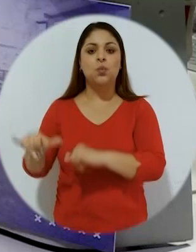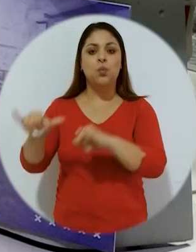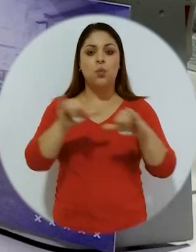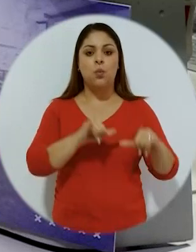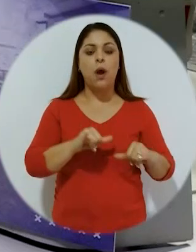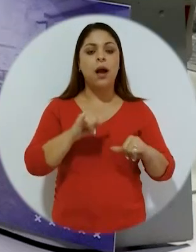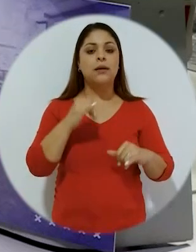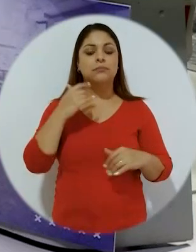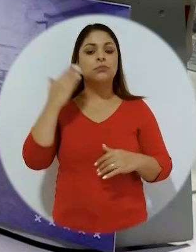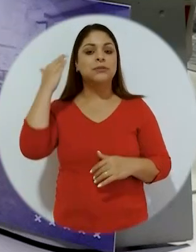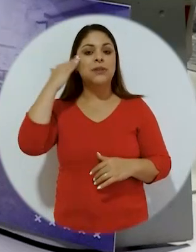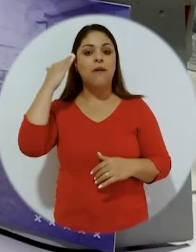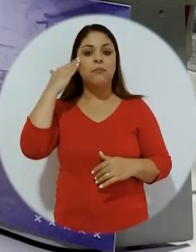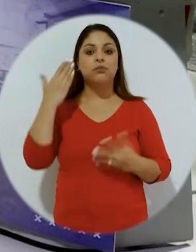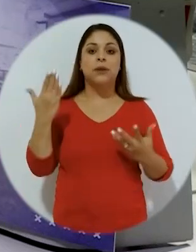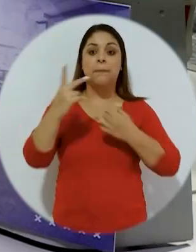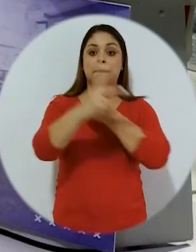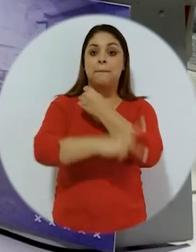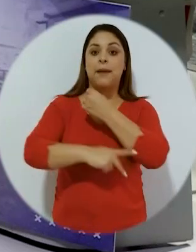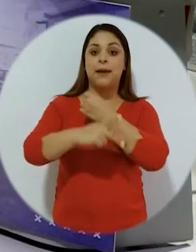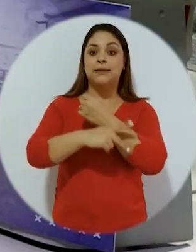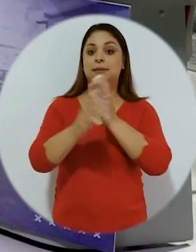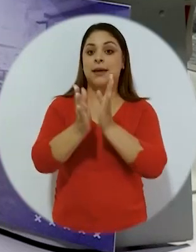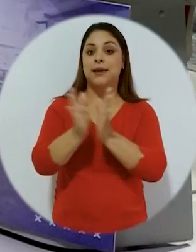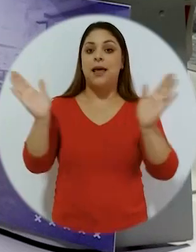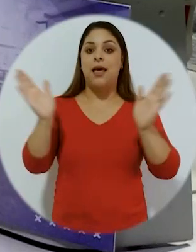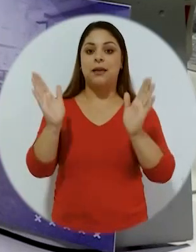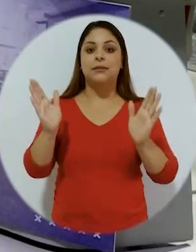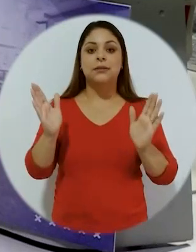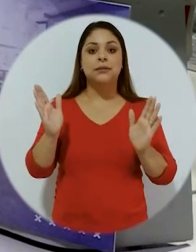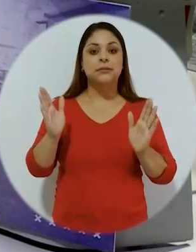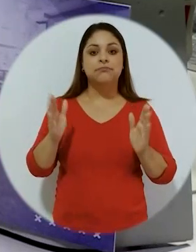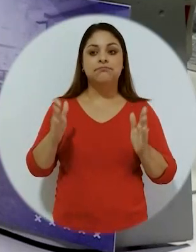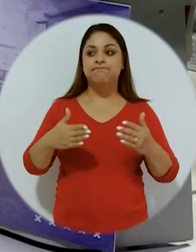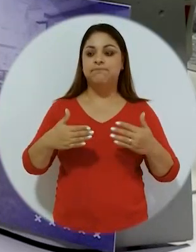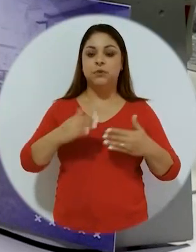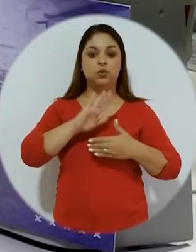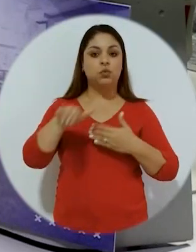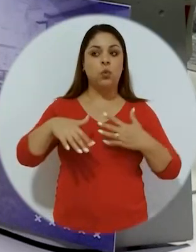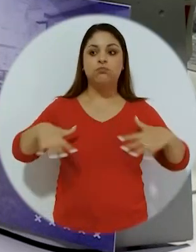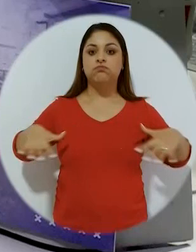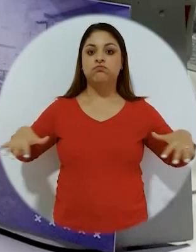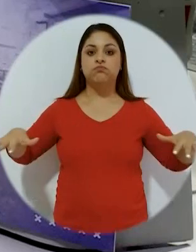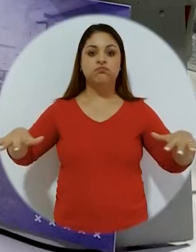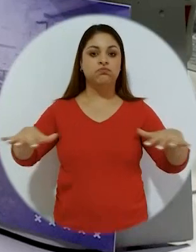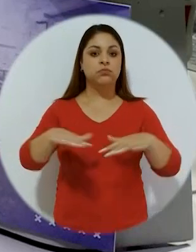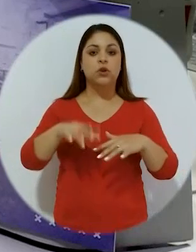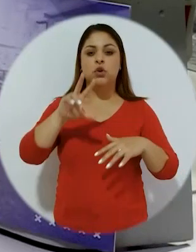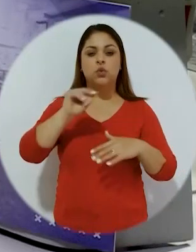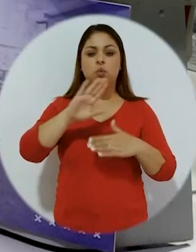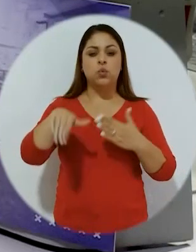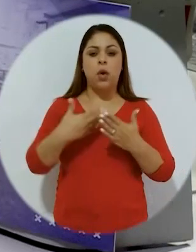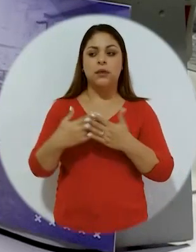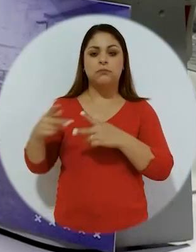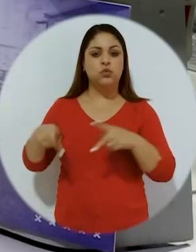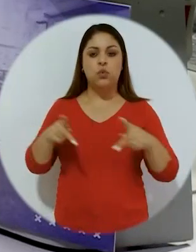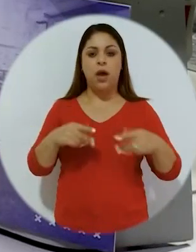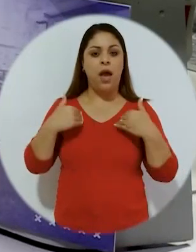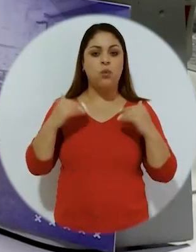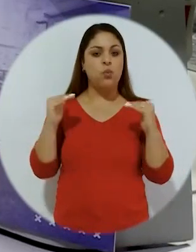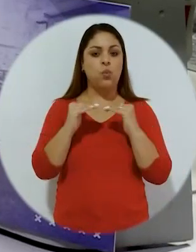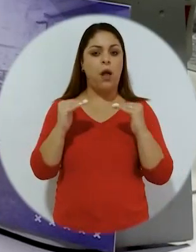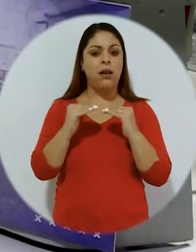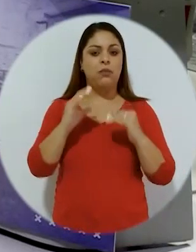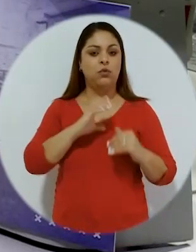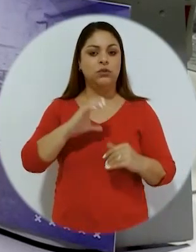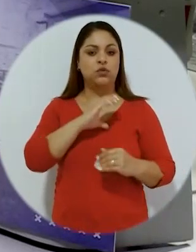más igual? Porque sabemos que, pues, que en el país en general, mira, a lo largo y ancho, no todo el mundo tiene igualdad de condiciones